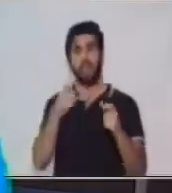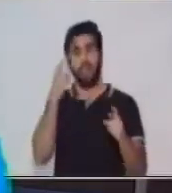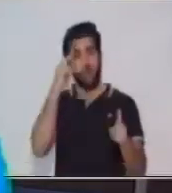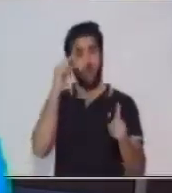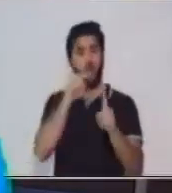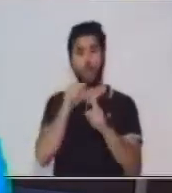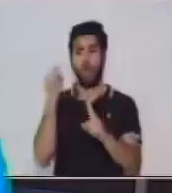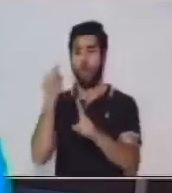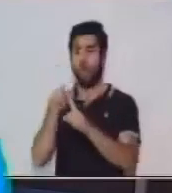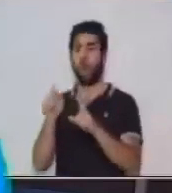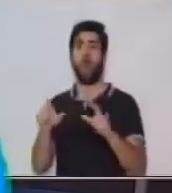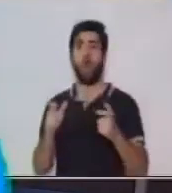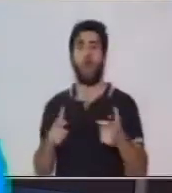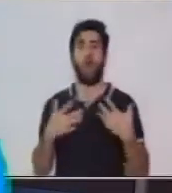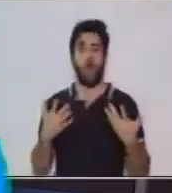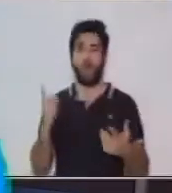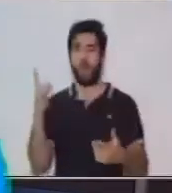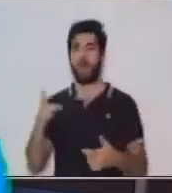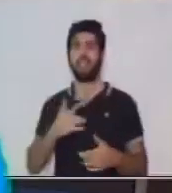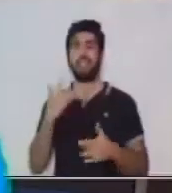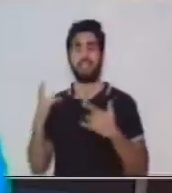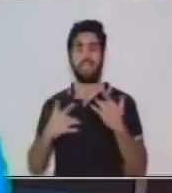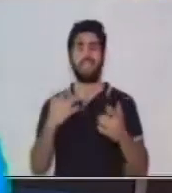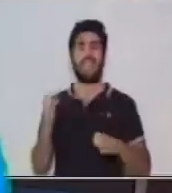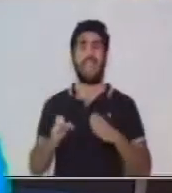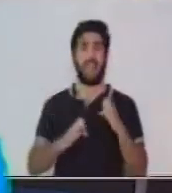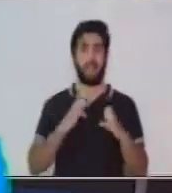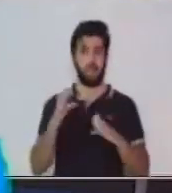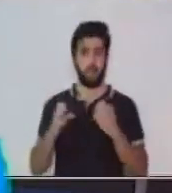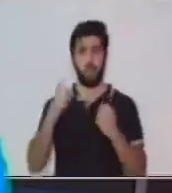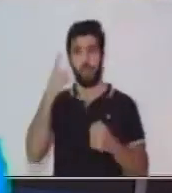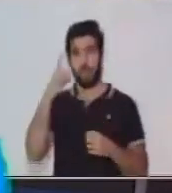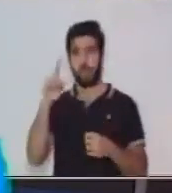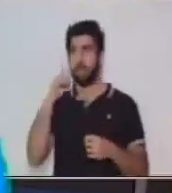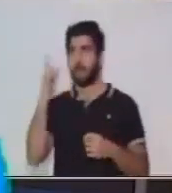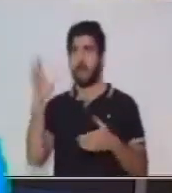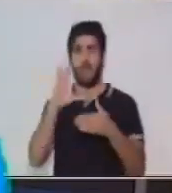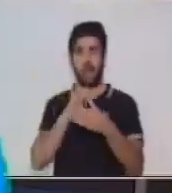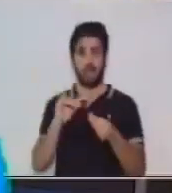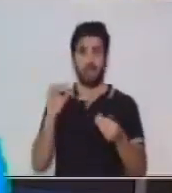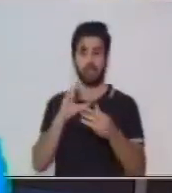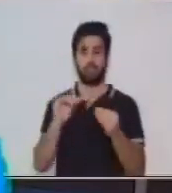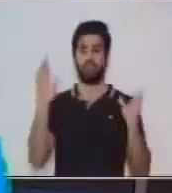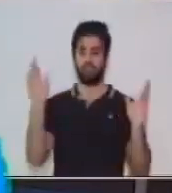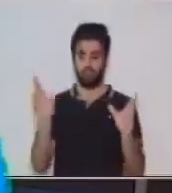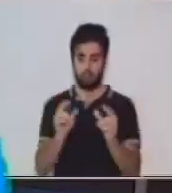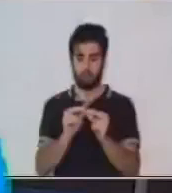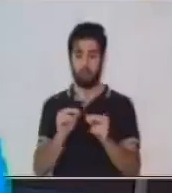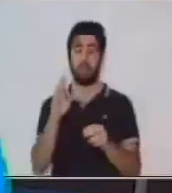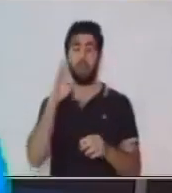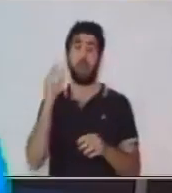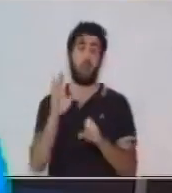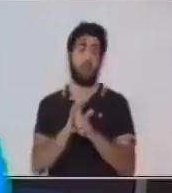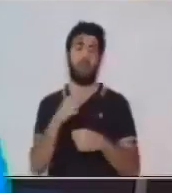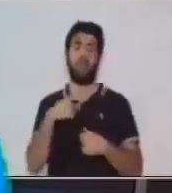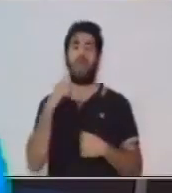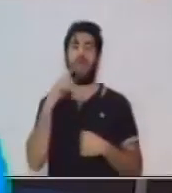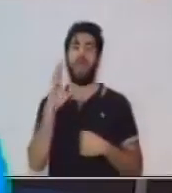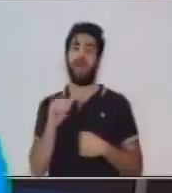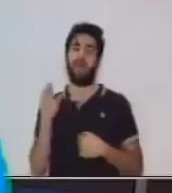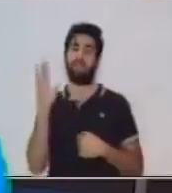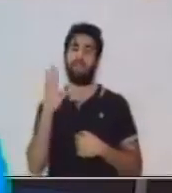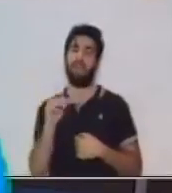intencionalidad, aquella emoción que le pueda dar a ese relato breve Porque si lo cuenta todo aburrido,